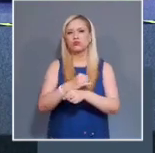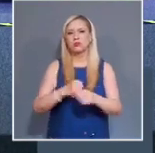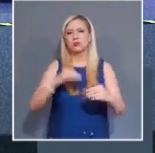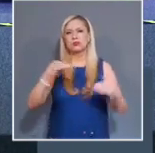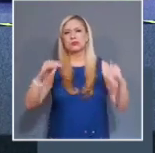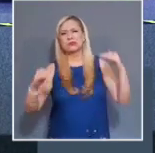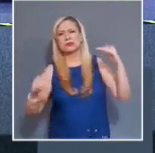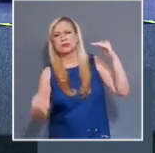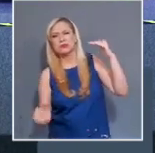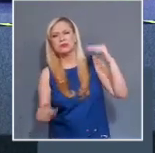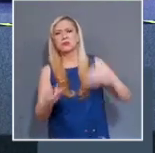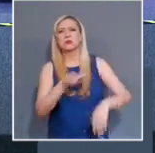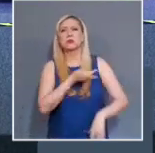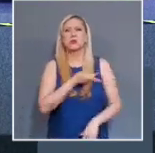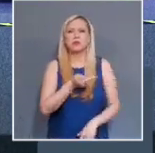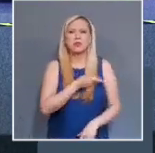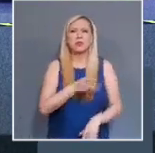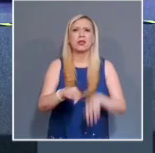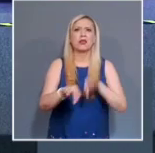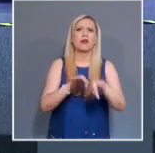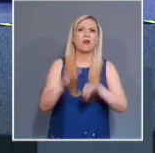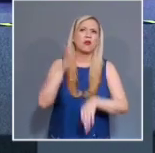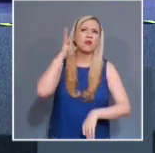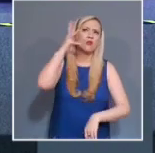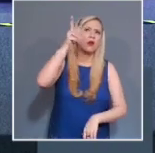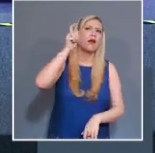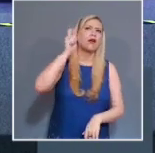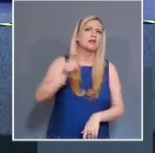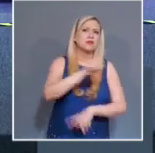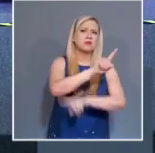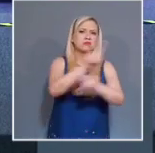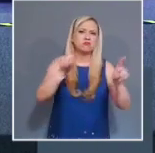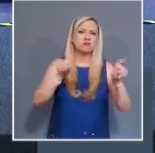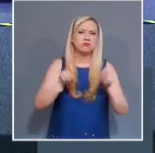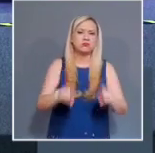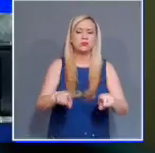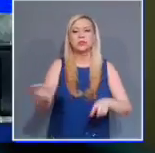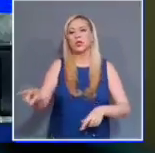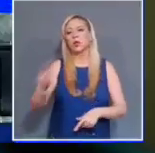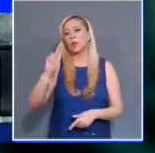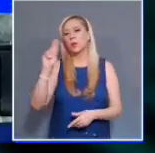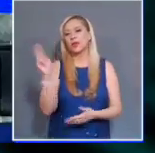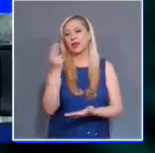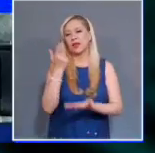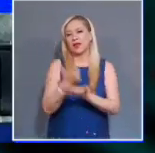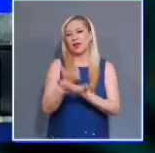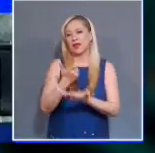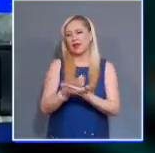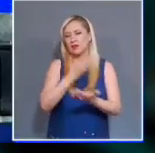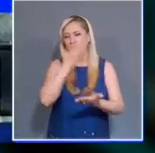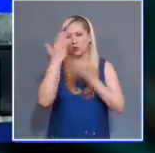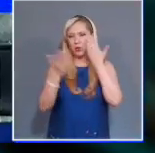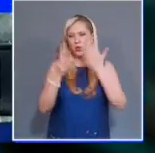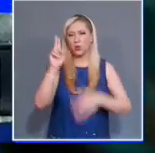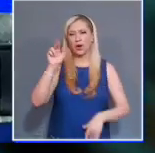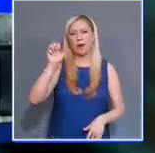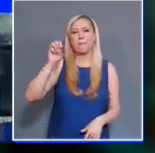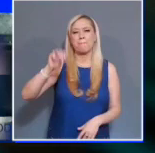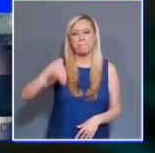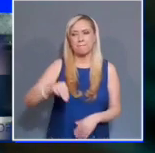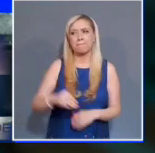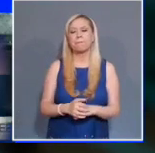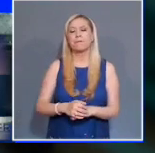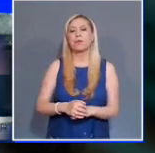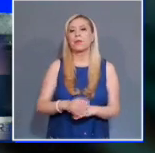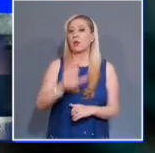Empleo en el Futuro, organizado por la Facultad de Economía de la UNAM. Me parece que no hay que olvidar el narcotráfico,